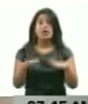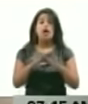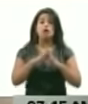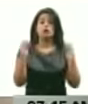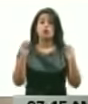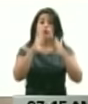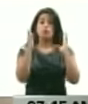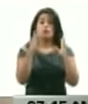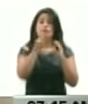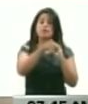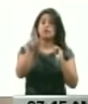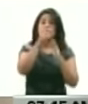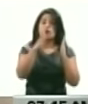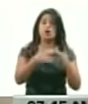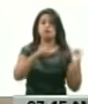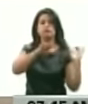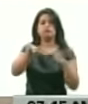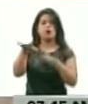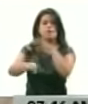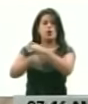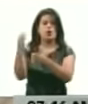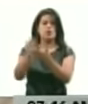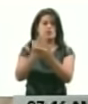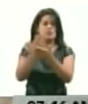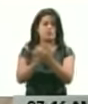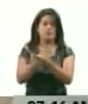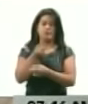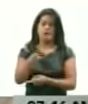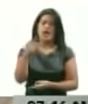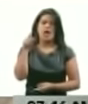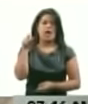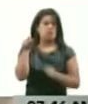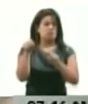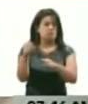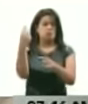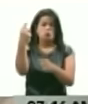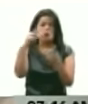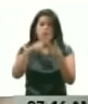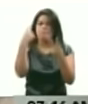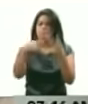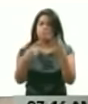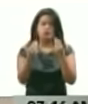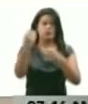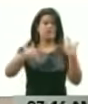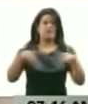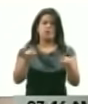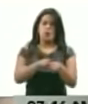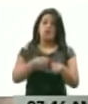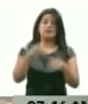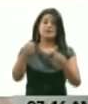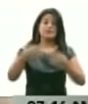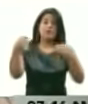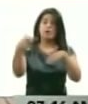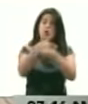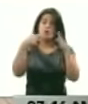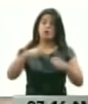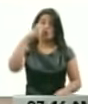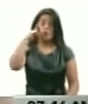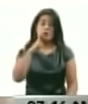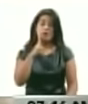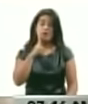libro. Y como ese hay cualquier cantidad de actividades que permanentemente el gobierno bolivariano está